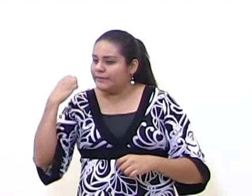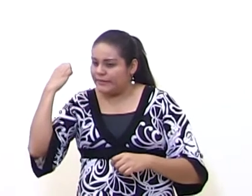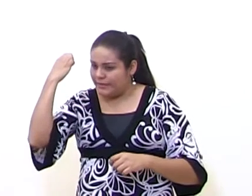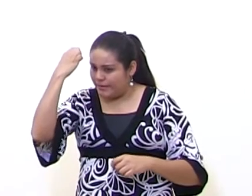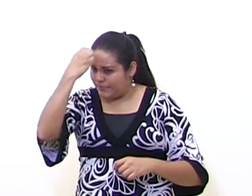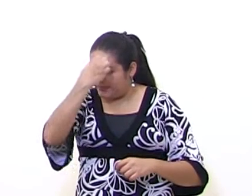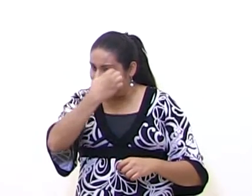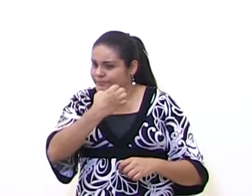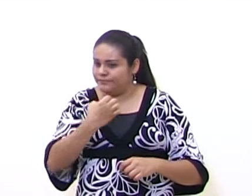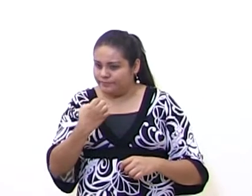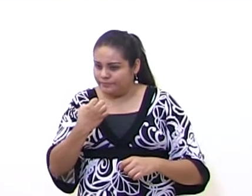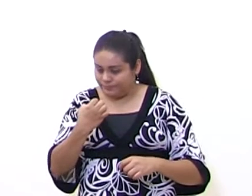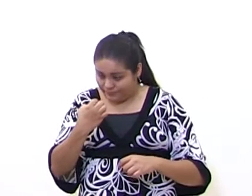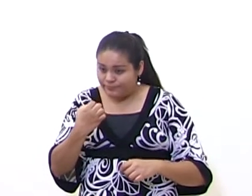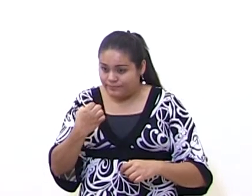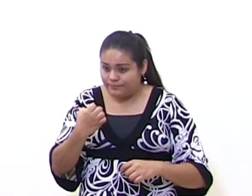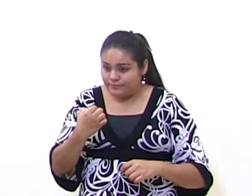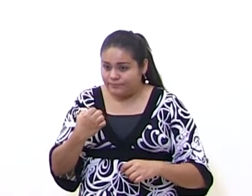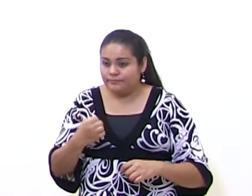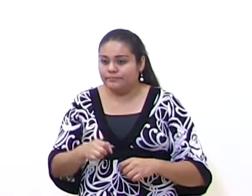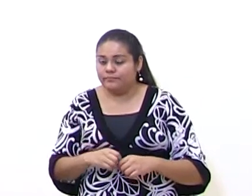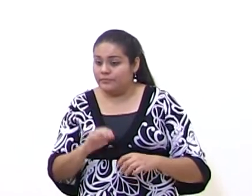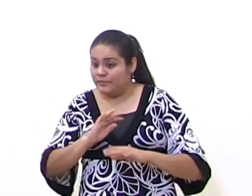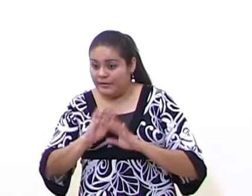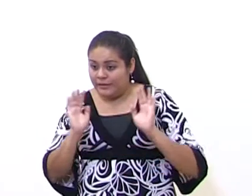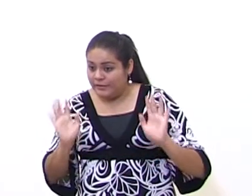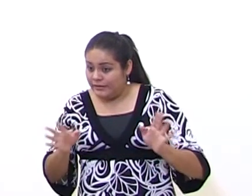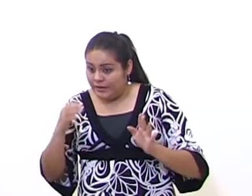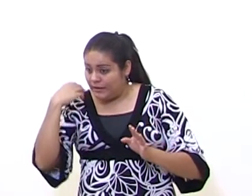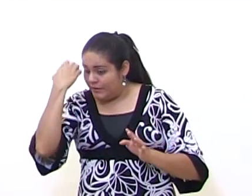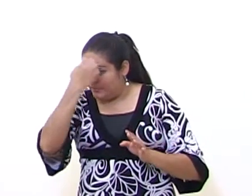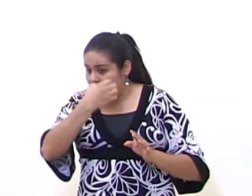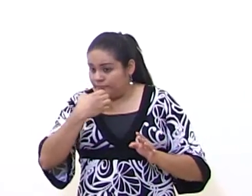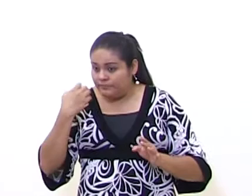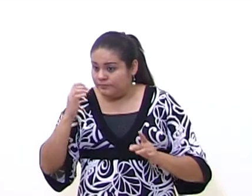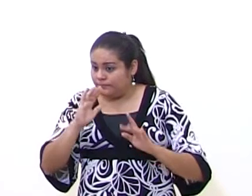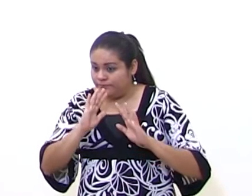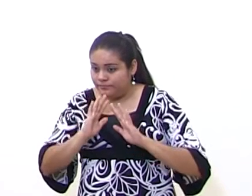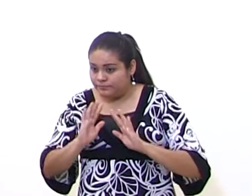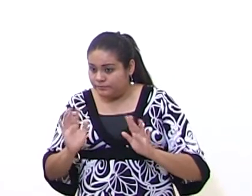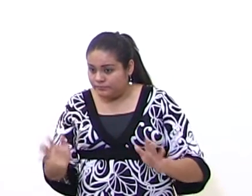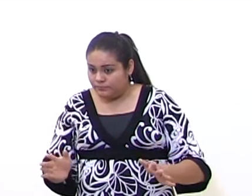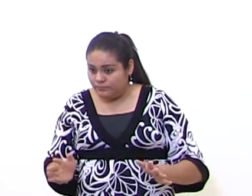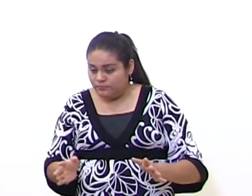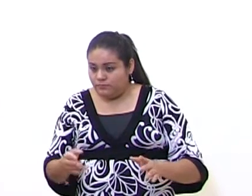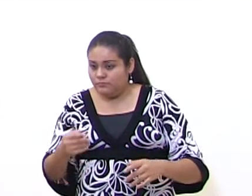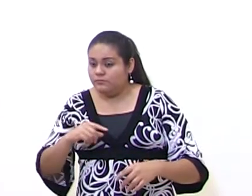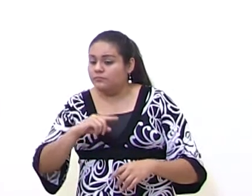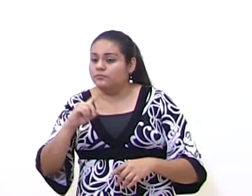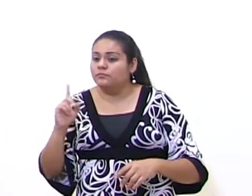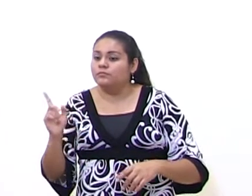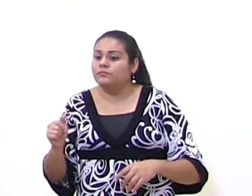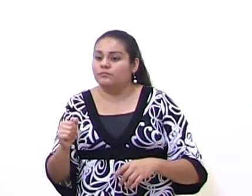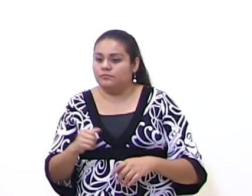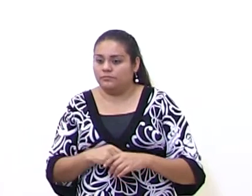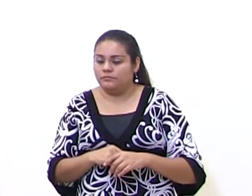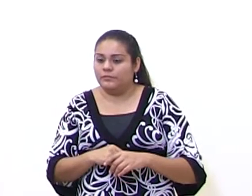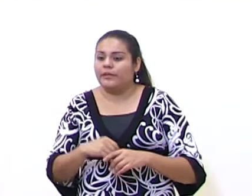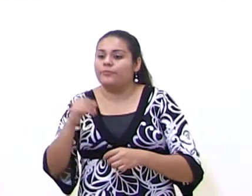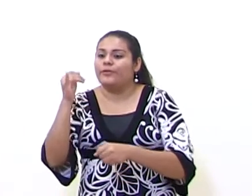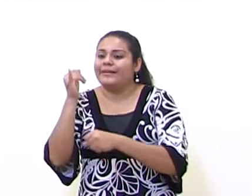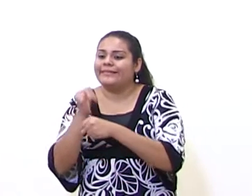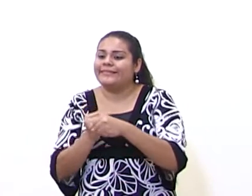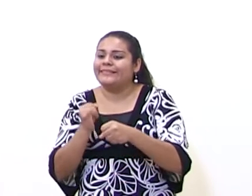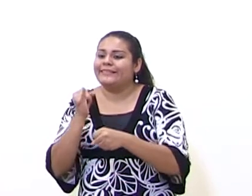que implica analizar y que se va a construir también en líneas de